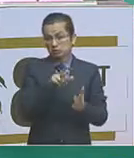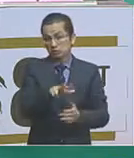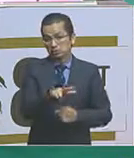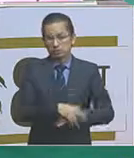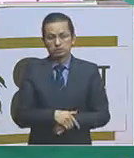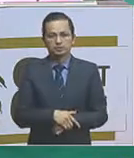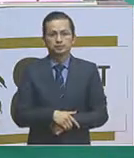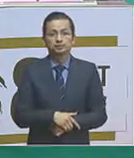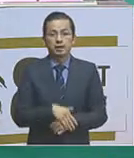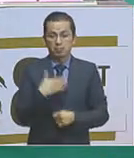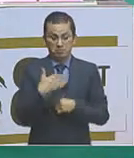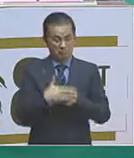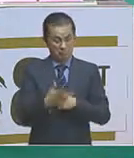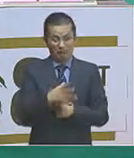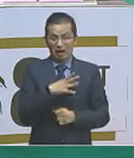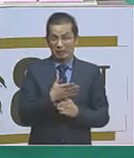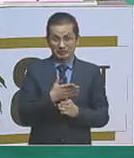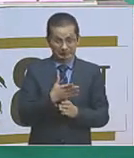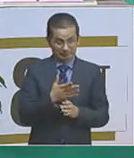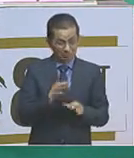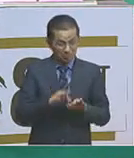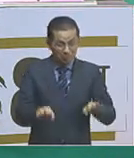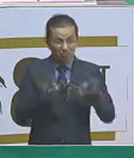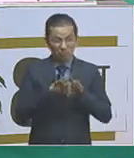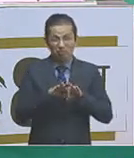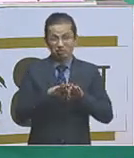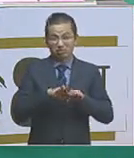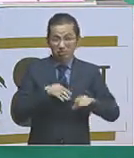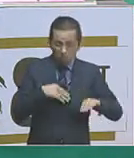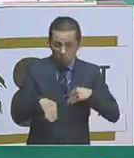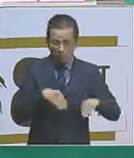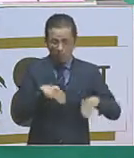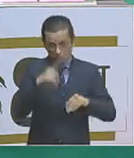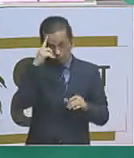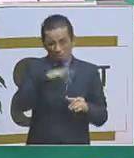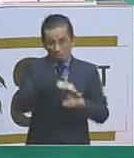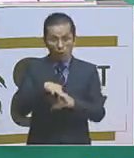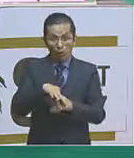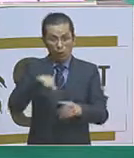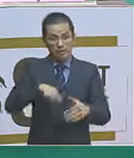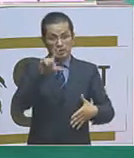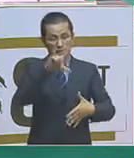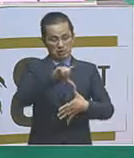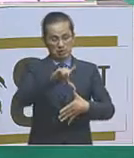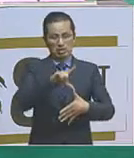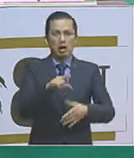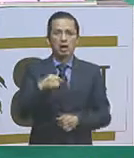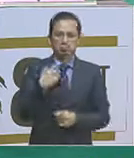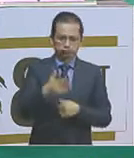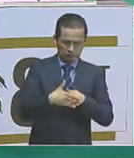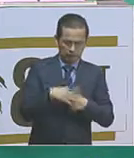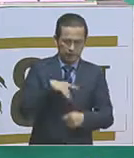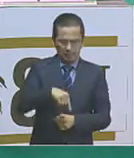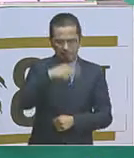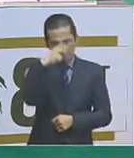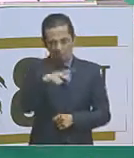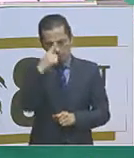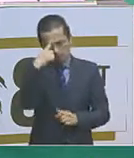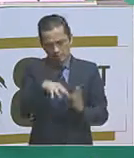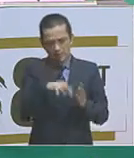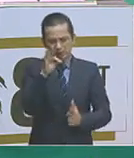avecina un ciclo electoral intenso en américa latina' tendremos elecciones presidenciales en mexico tendremos elecciones